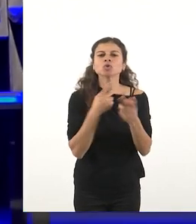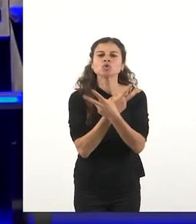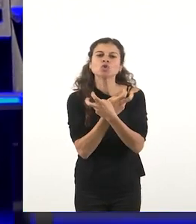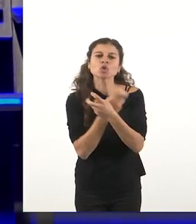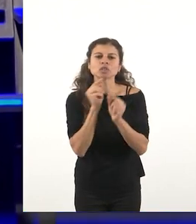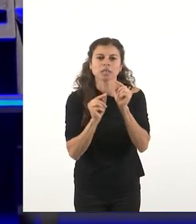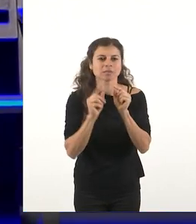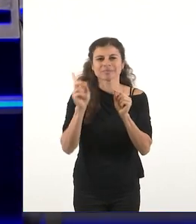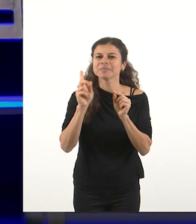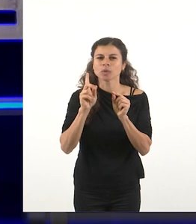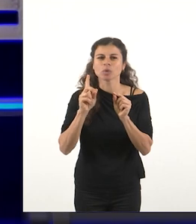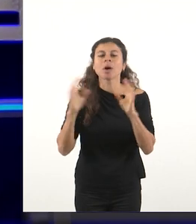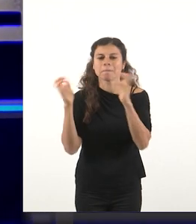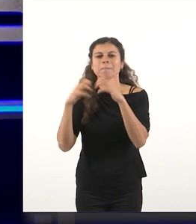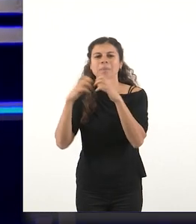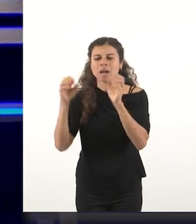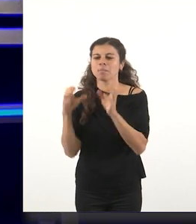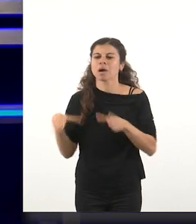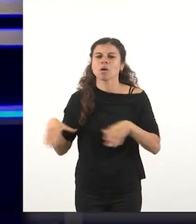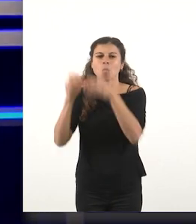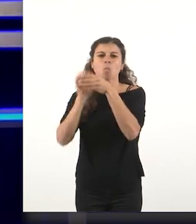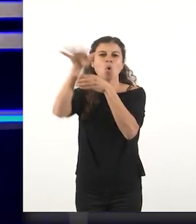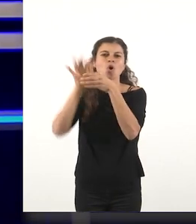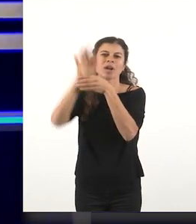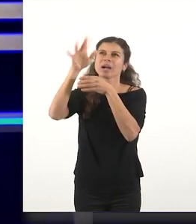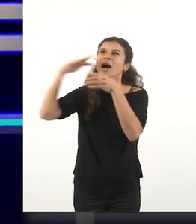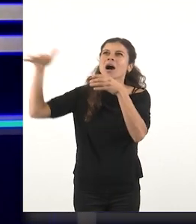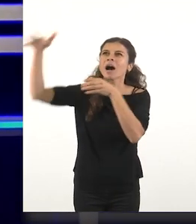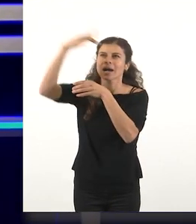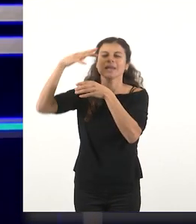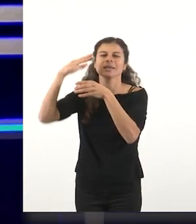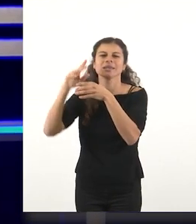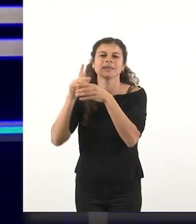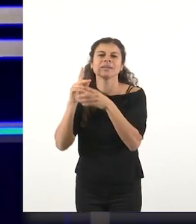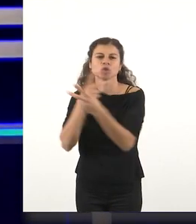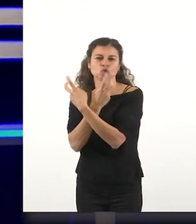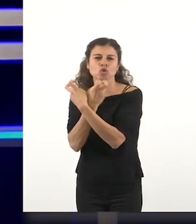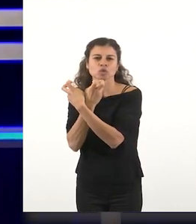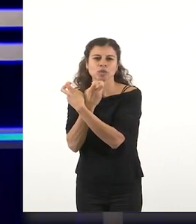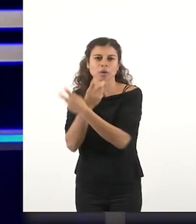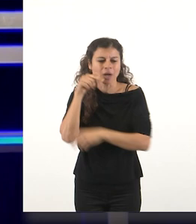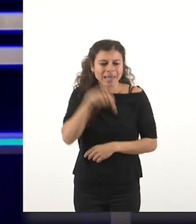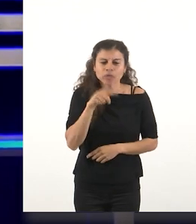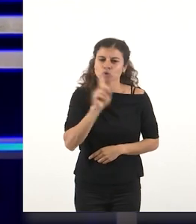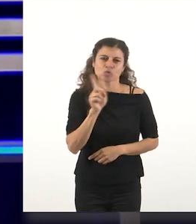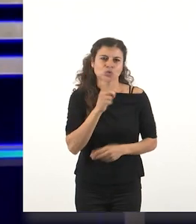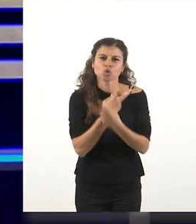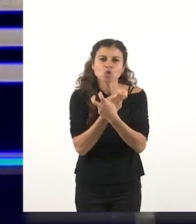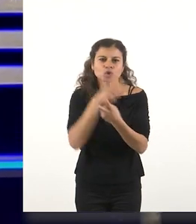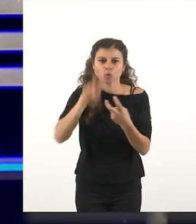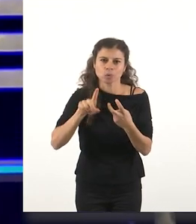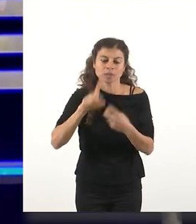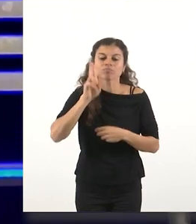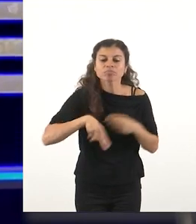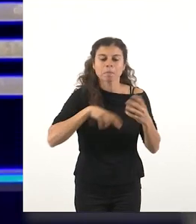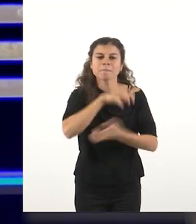Tóxico es el aire del volcán en La Palma. Esto no es tóxico, tío. Esto es violencia. ¿Qué crees que eran 3 segundos como en